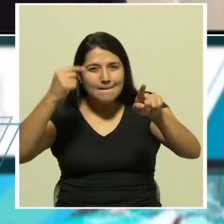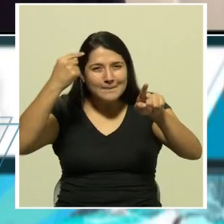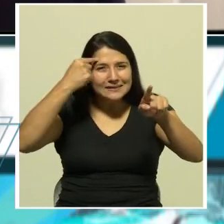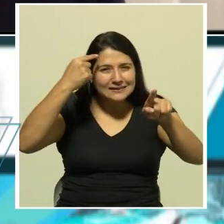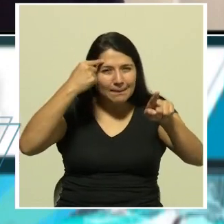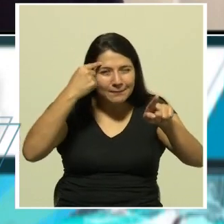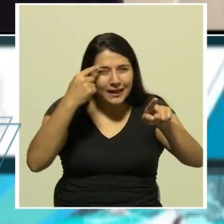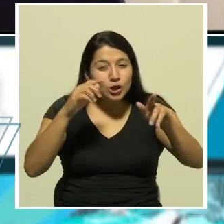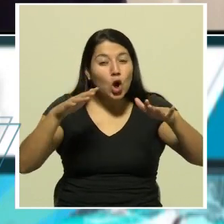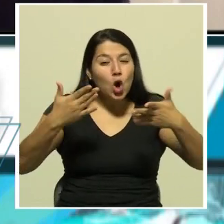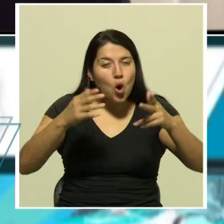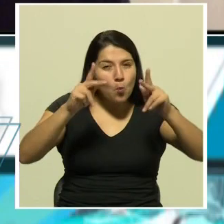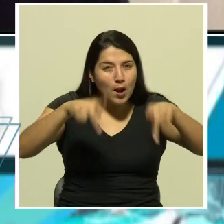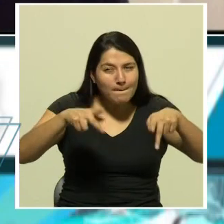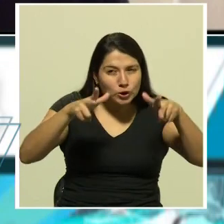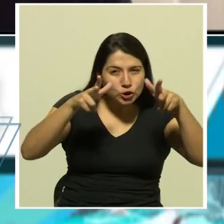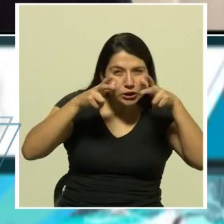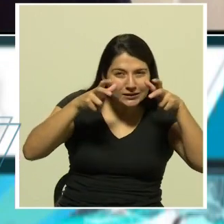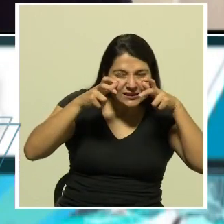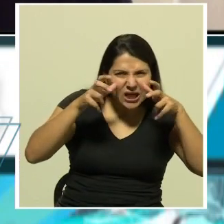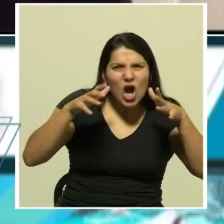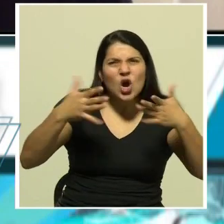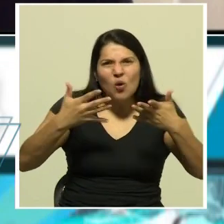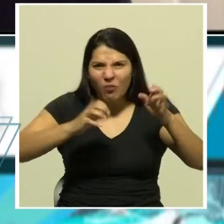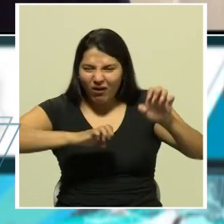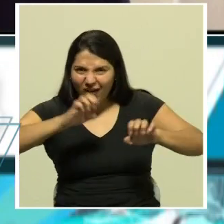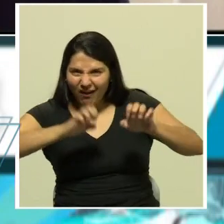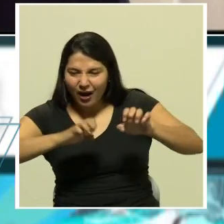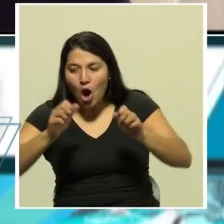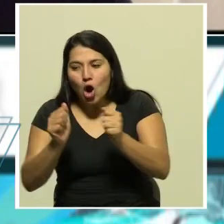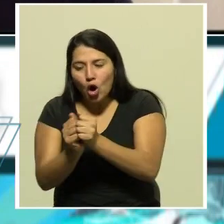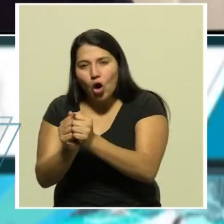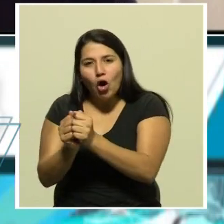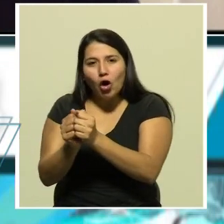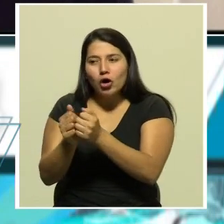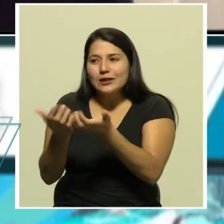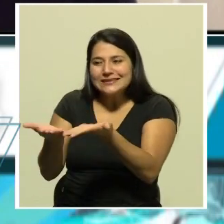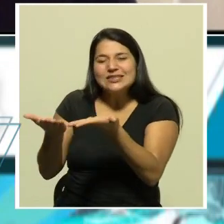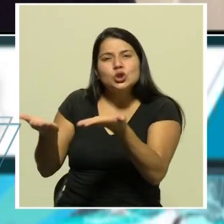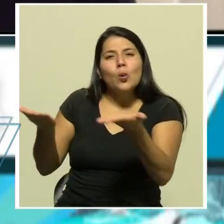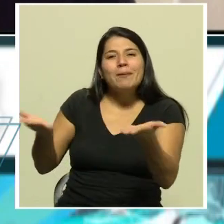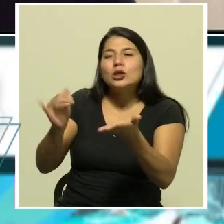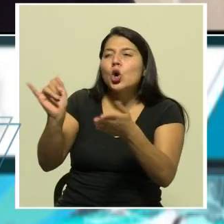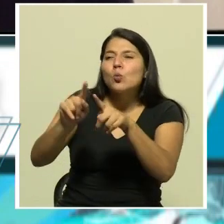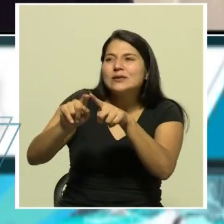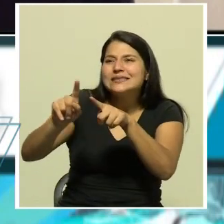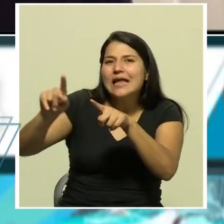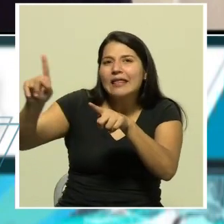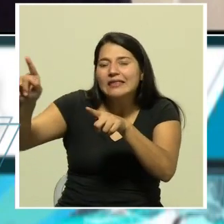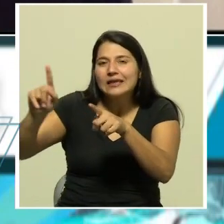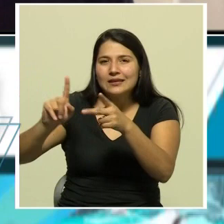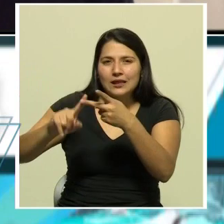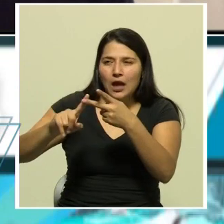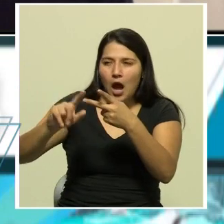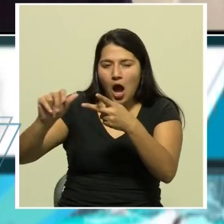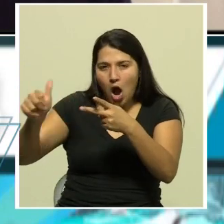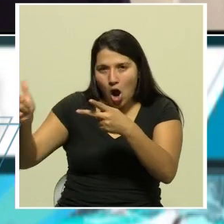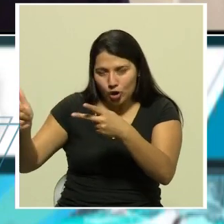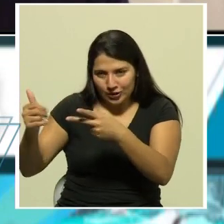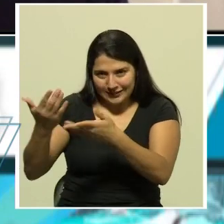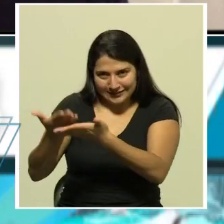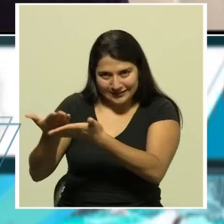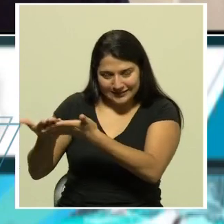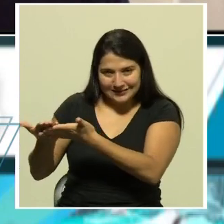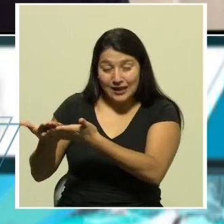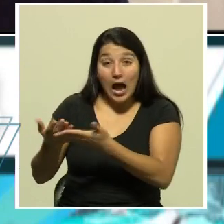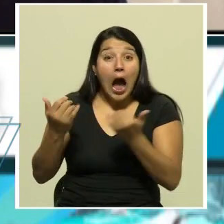de las personas a partir de instrumentos, ¿verdad? Instrumentos como la estadística y las encuestas fundamentalmente. Hoy todavía hemos